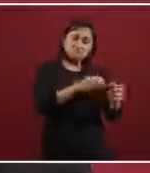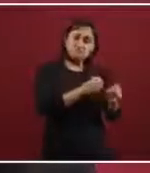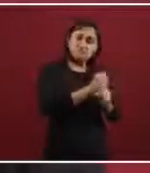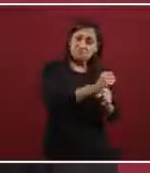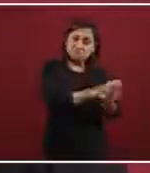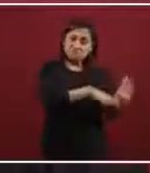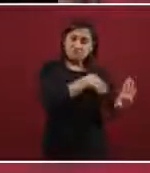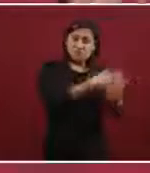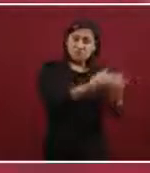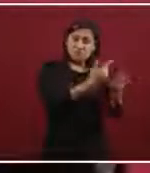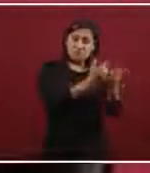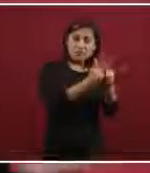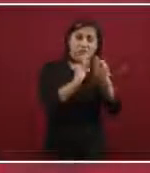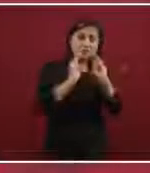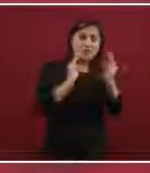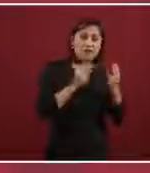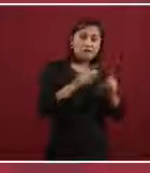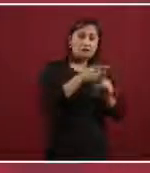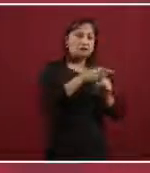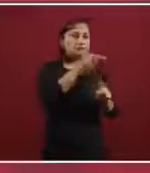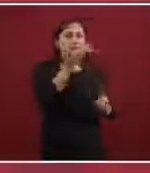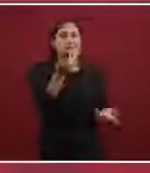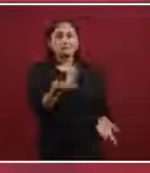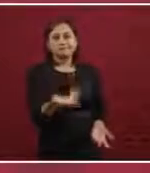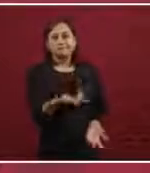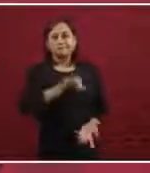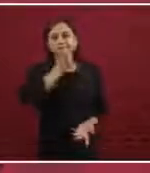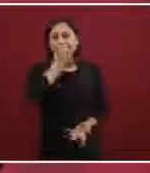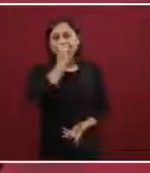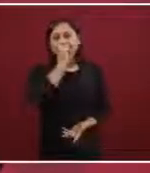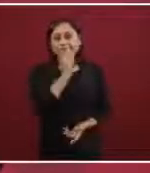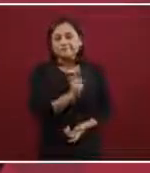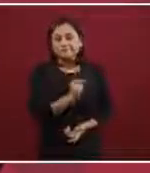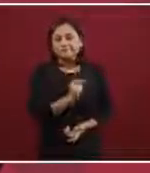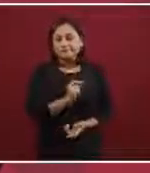porque él ni modo que digan que no fracaso